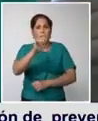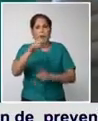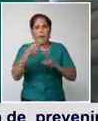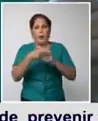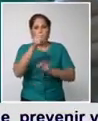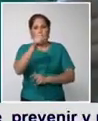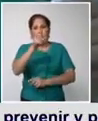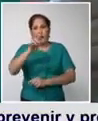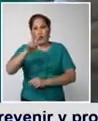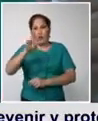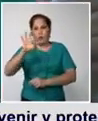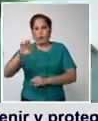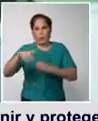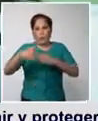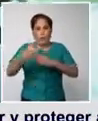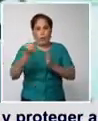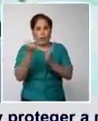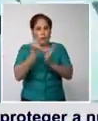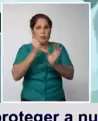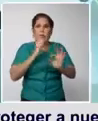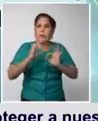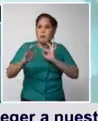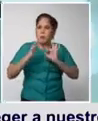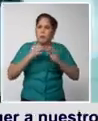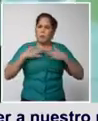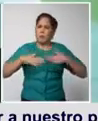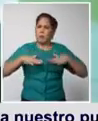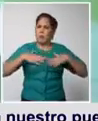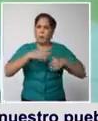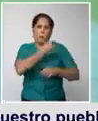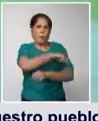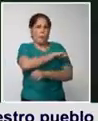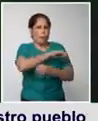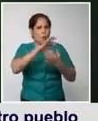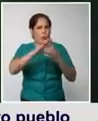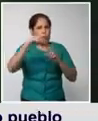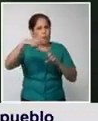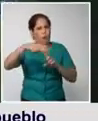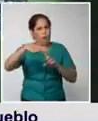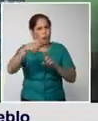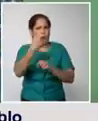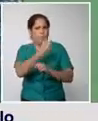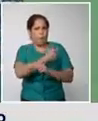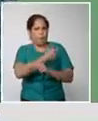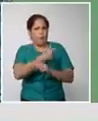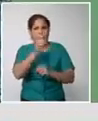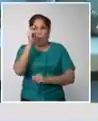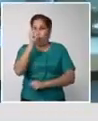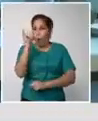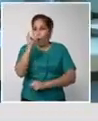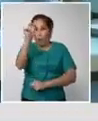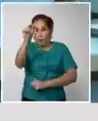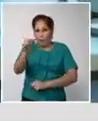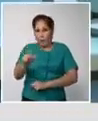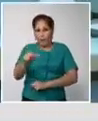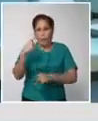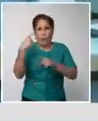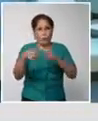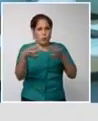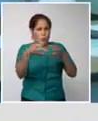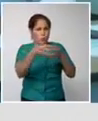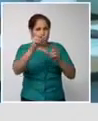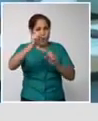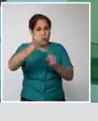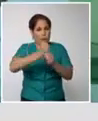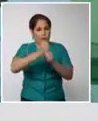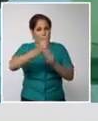proceso de intervención que garantiza seguridad y tranquilidad ante la COVID-19. El camarógrafo Ernesto Martínez y Miguel Reyes,